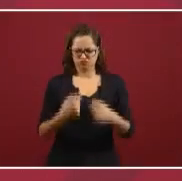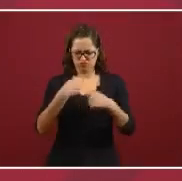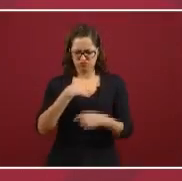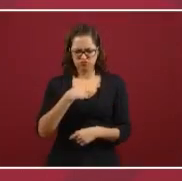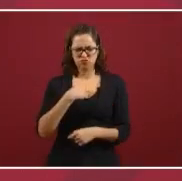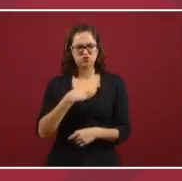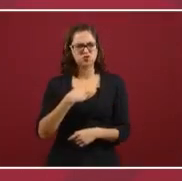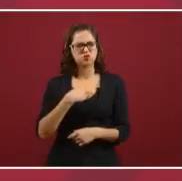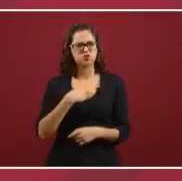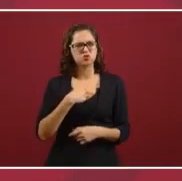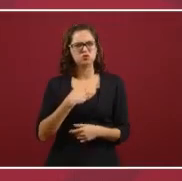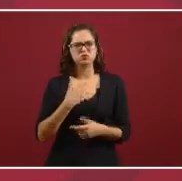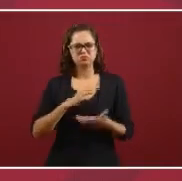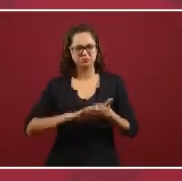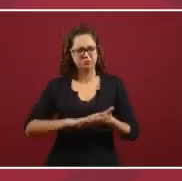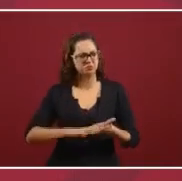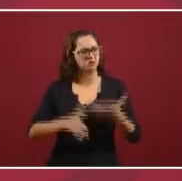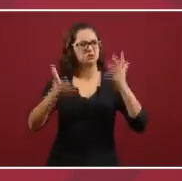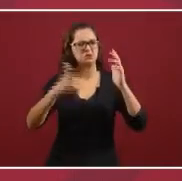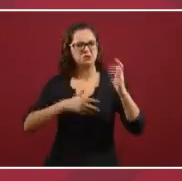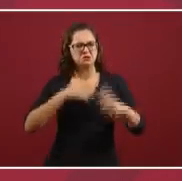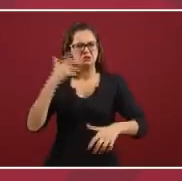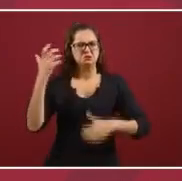la no violencia